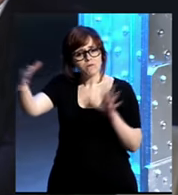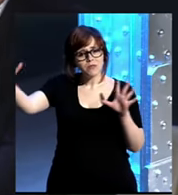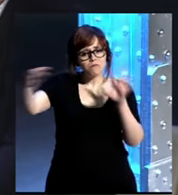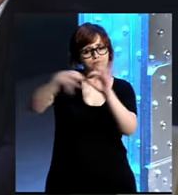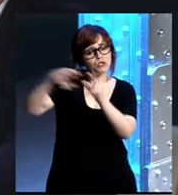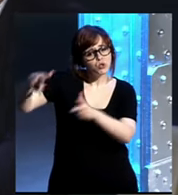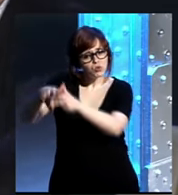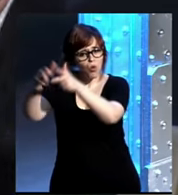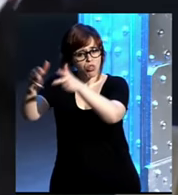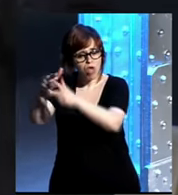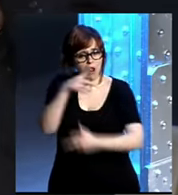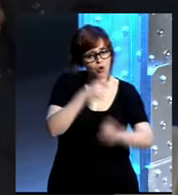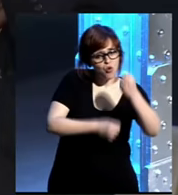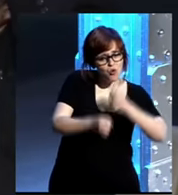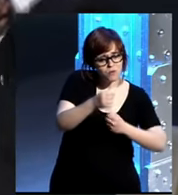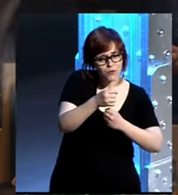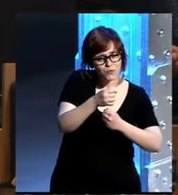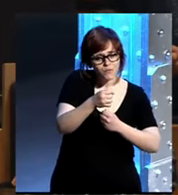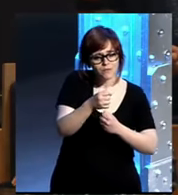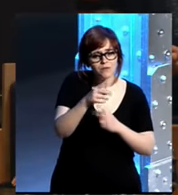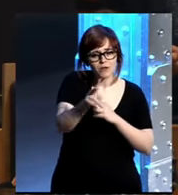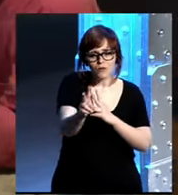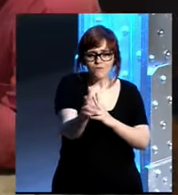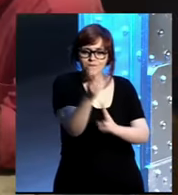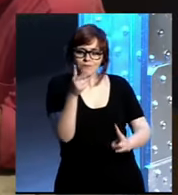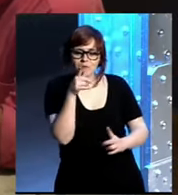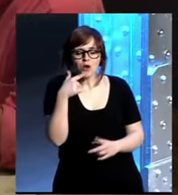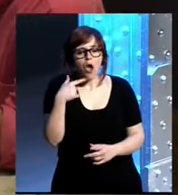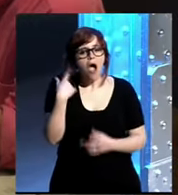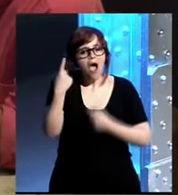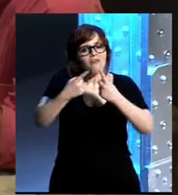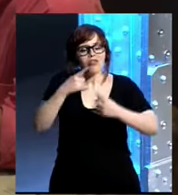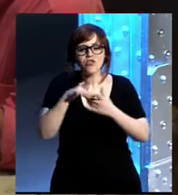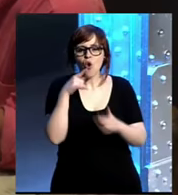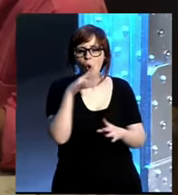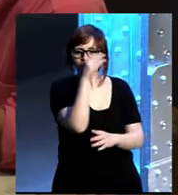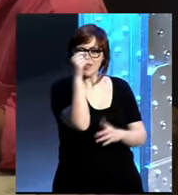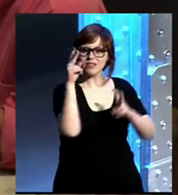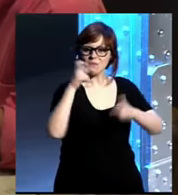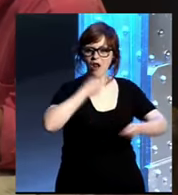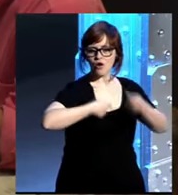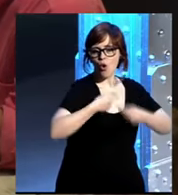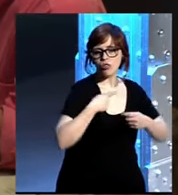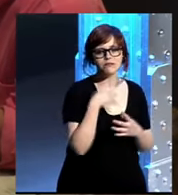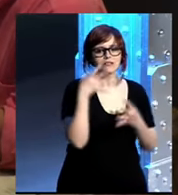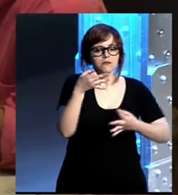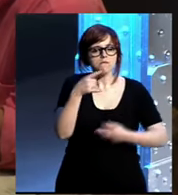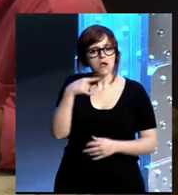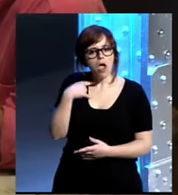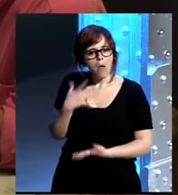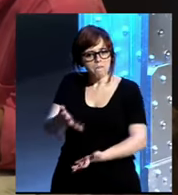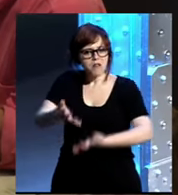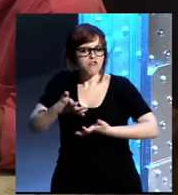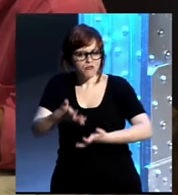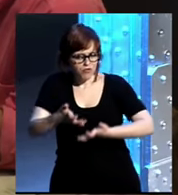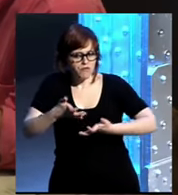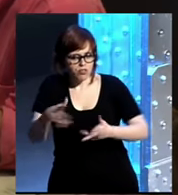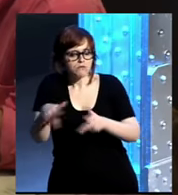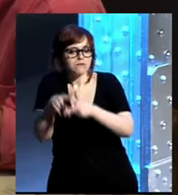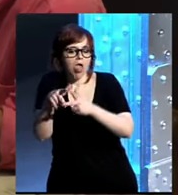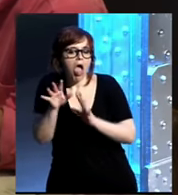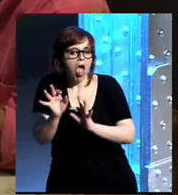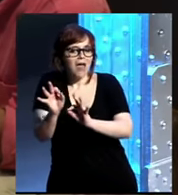pierde a veces, ¿no? Que nos olvidamos del componente negocio y solo hablamos de los beneficios sociales que vamos a obtener, ¿no? Cuando realmente, si esto sale